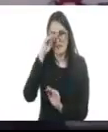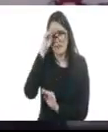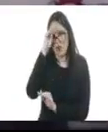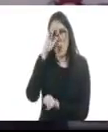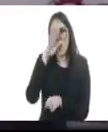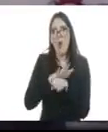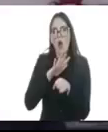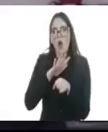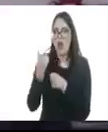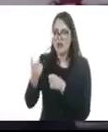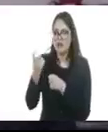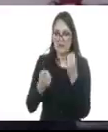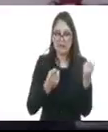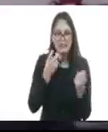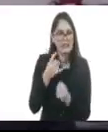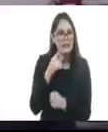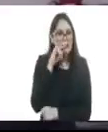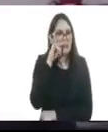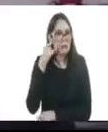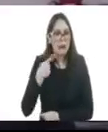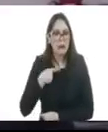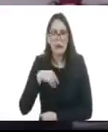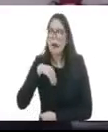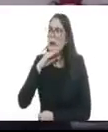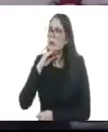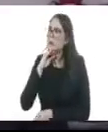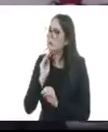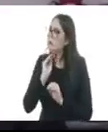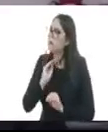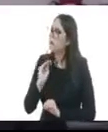agenda pública y que hay que ponerlos, ¿no? Por ahí.